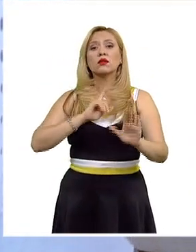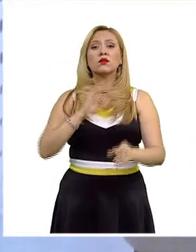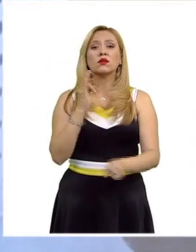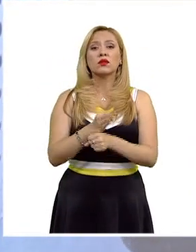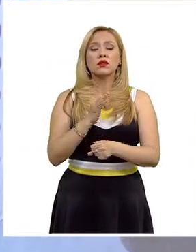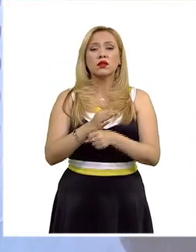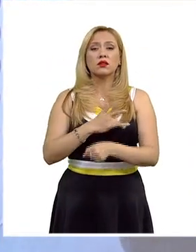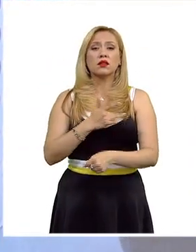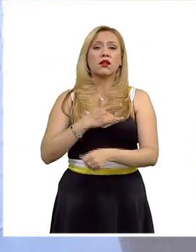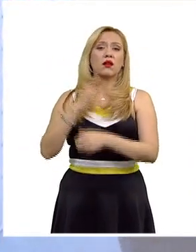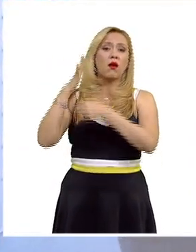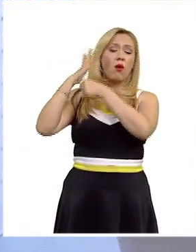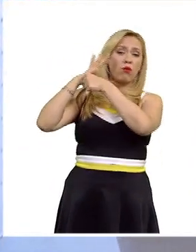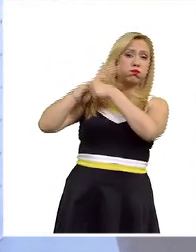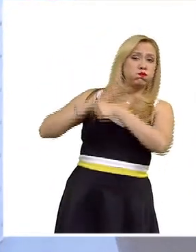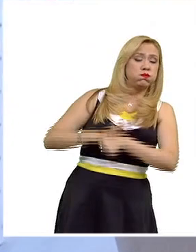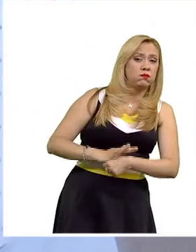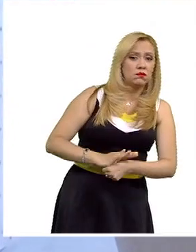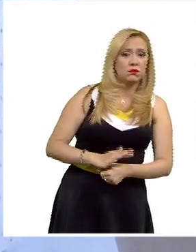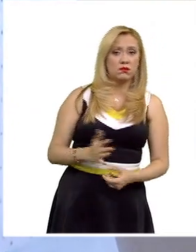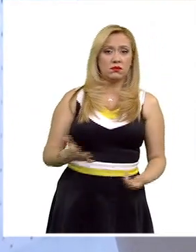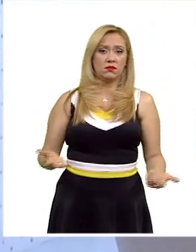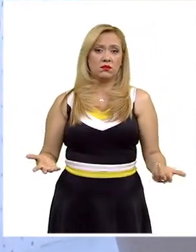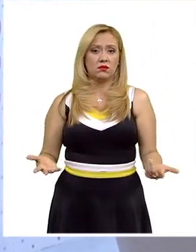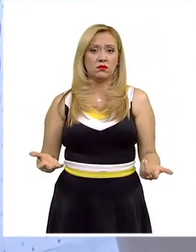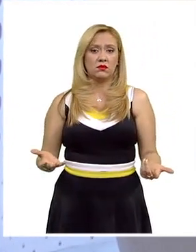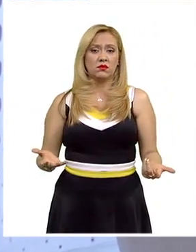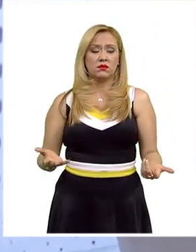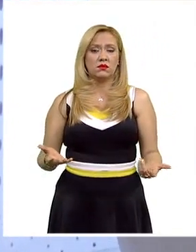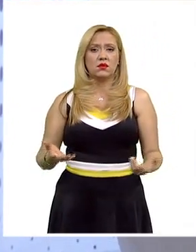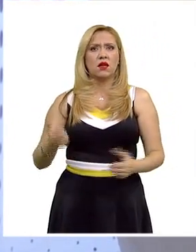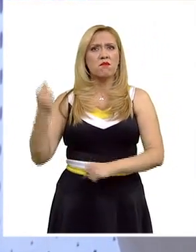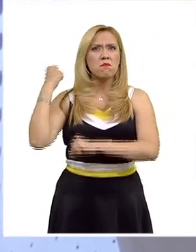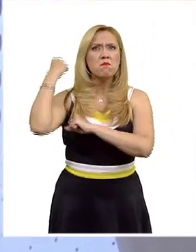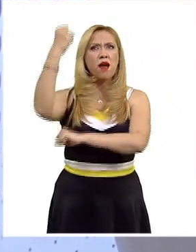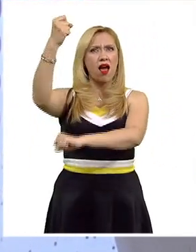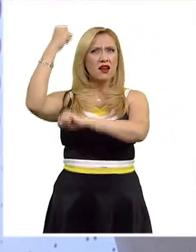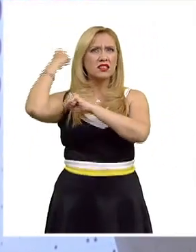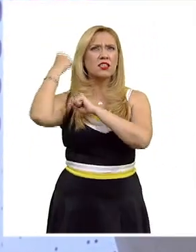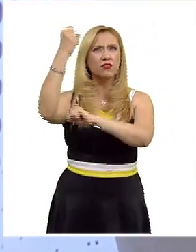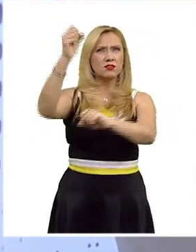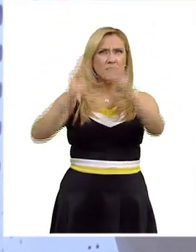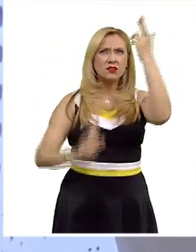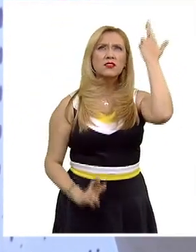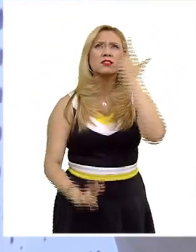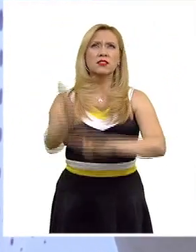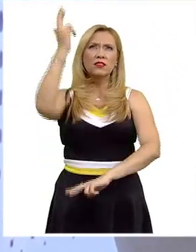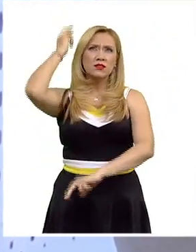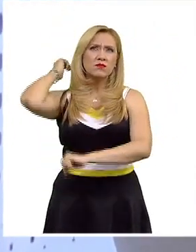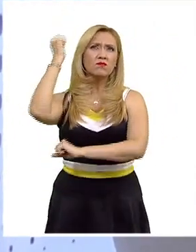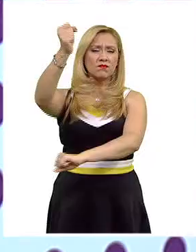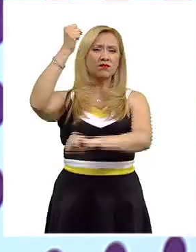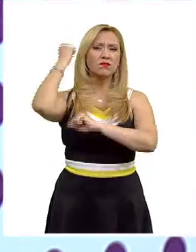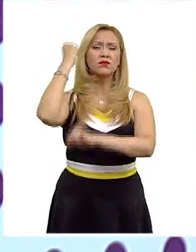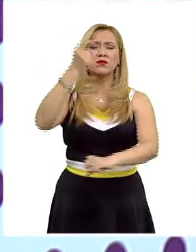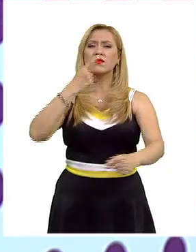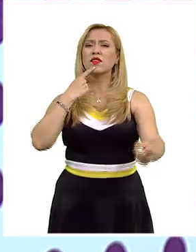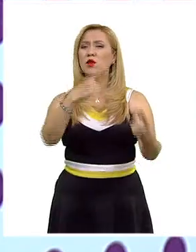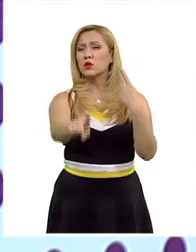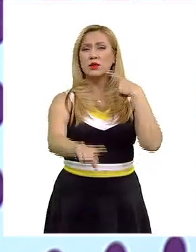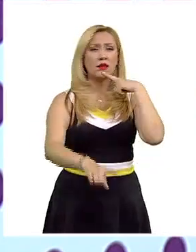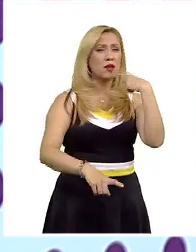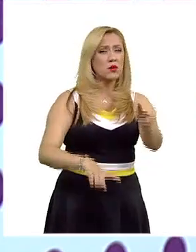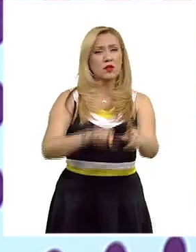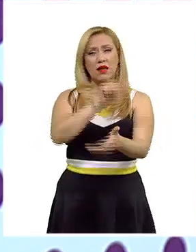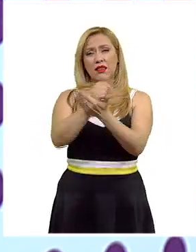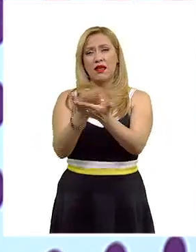de opresión. Me parece que es las marchas, las protestas, todas las denuncias en este momento